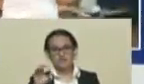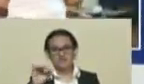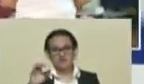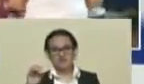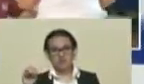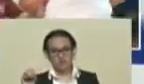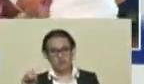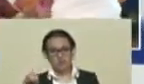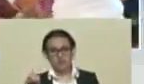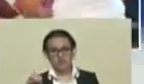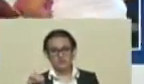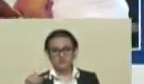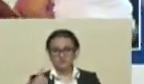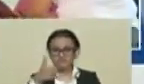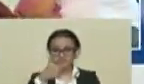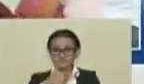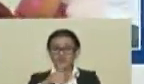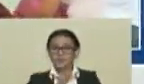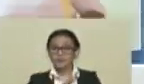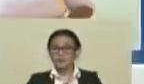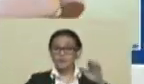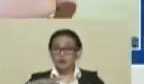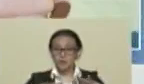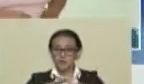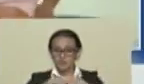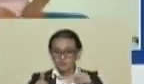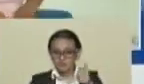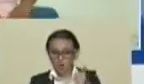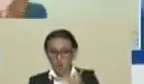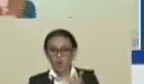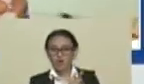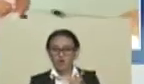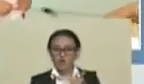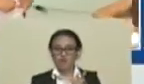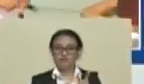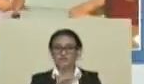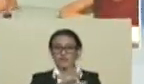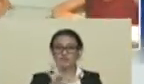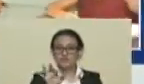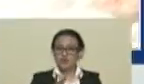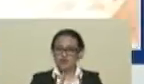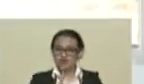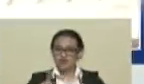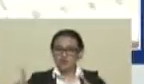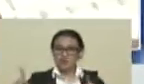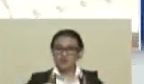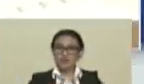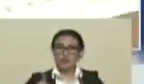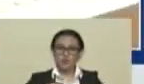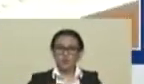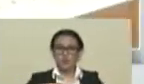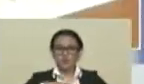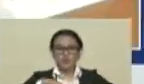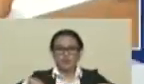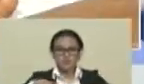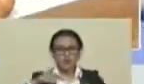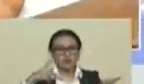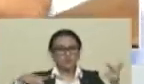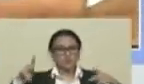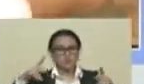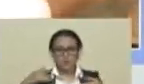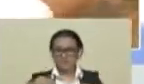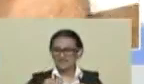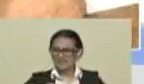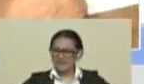que llamada la subregión de Barlovento, que tiene 55 kilómetros hermosos de costa para el turismo, que tiene unas